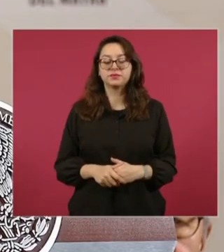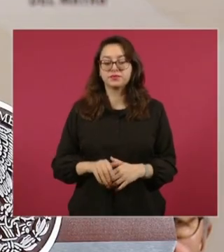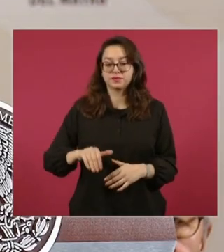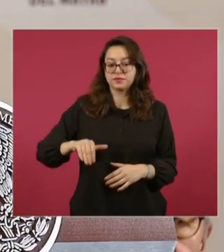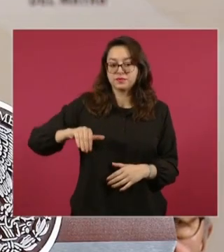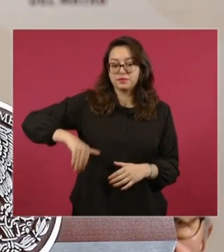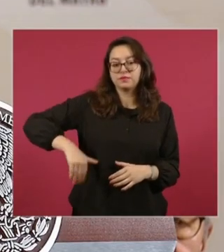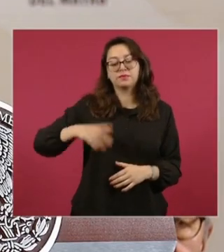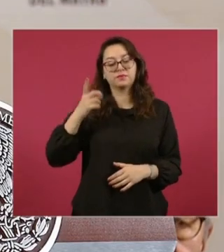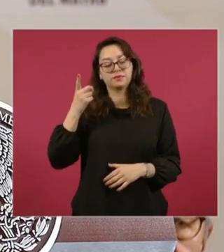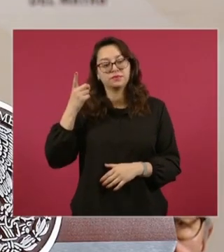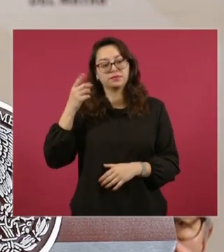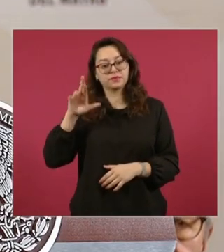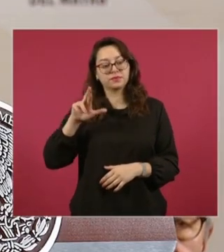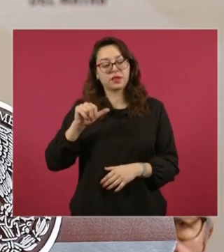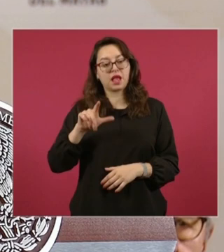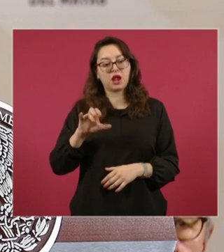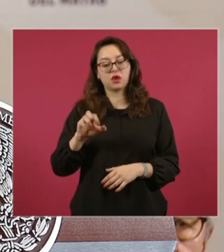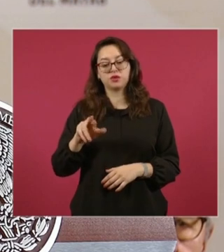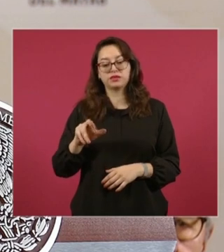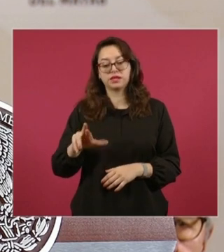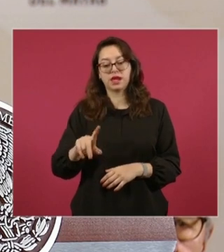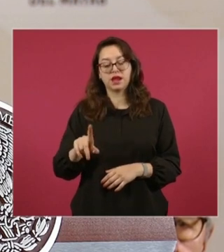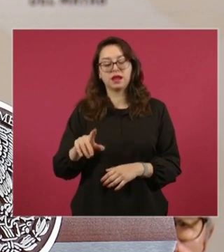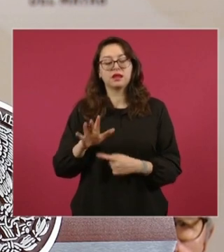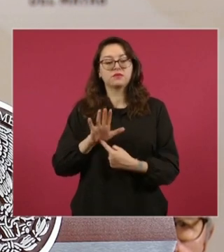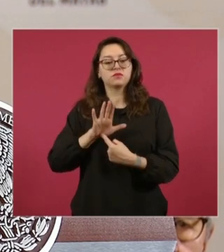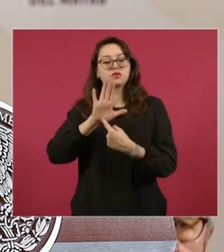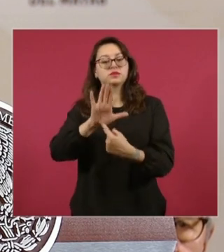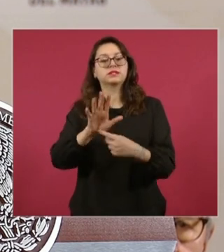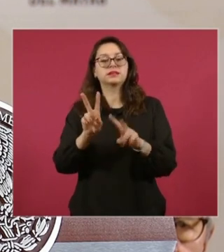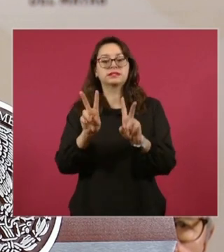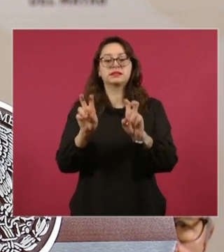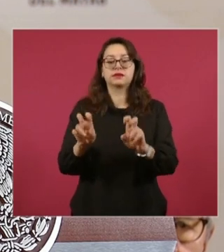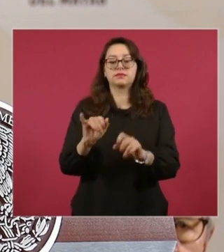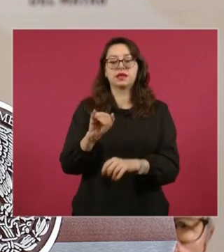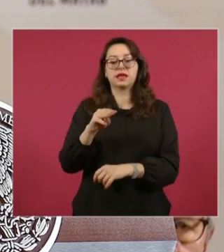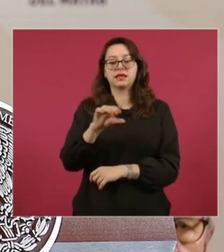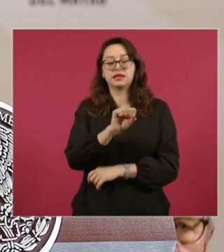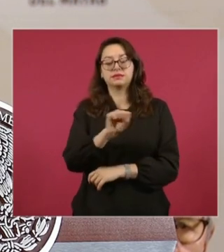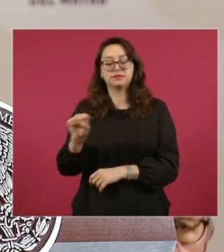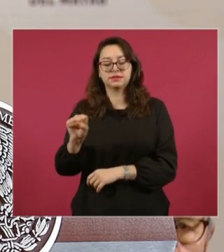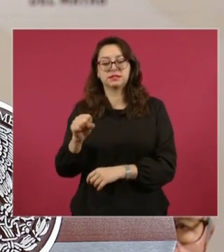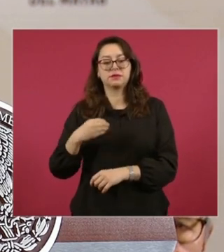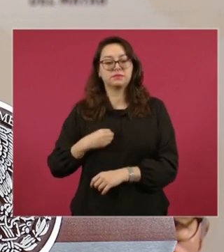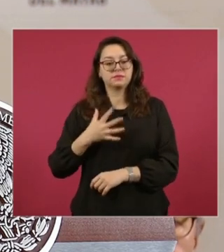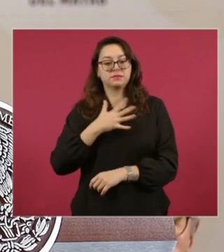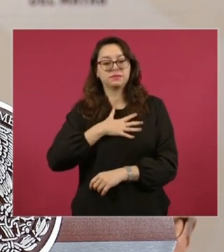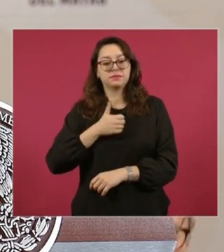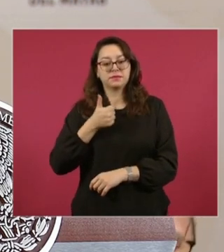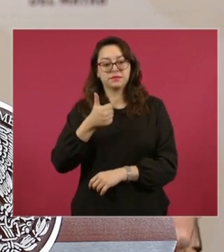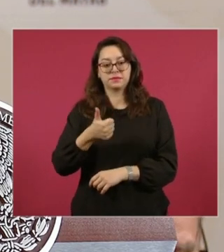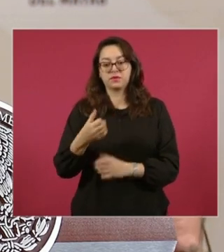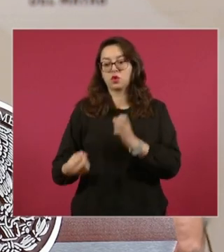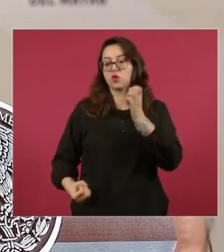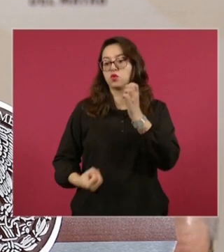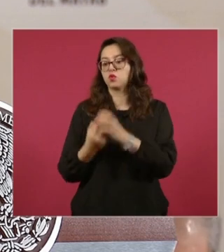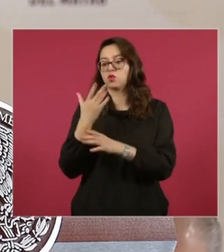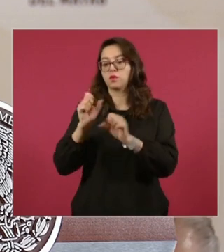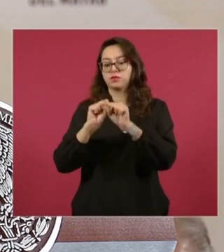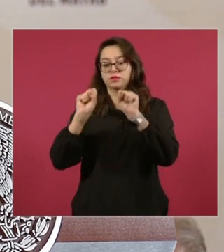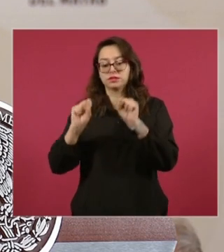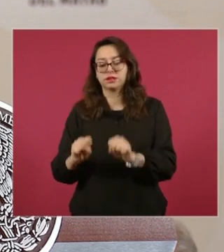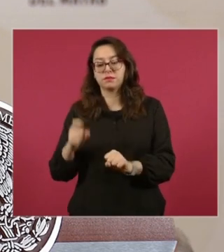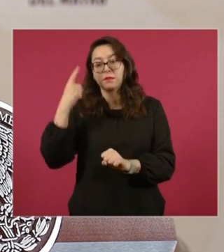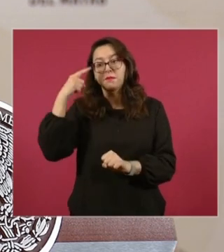doctor Alcocer, presentamos los avances del IMSS-Bienestar, esta institución del Estado mexicano para la atención médica de la población que no cuenta